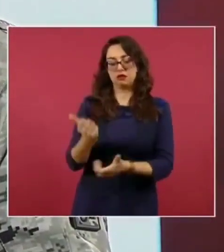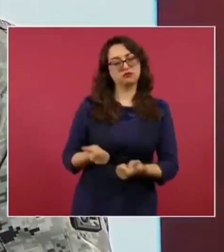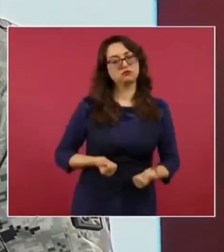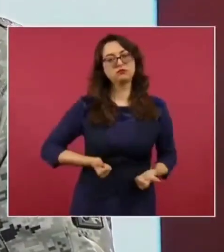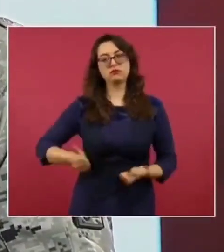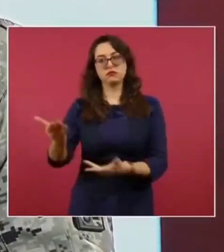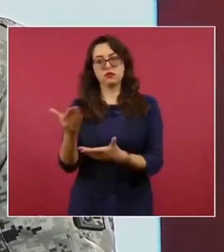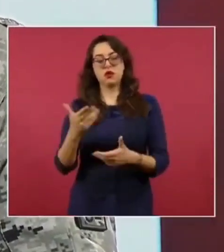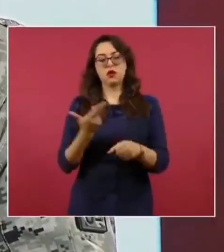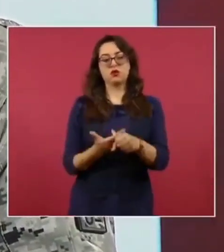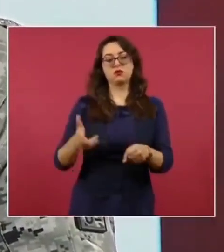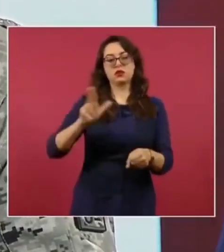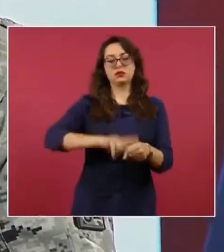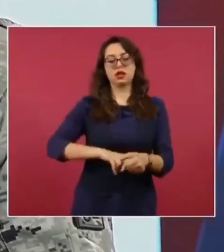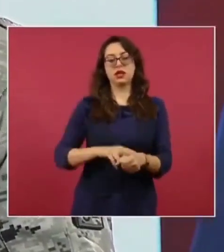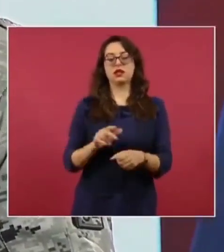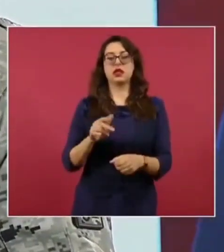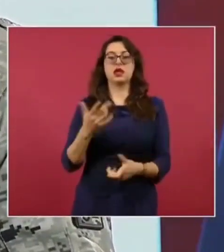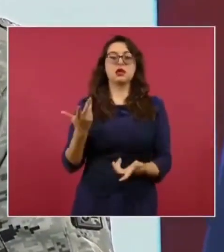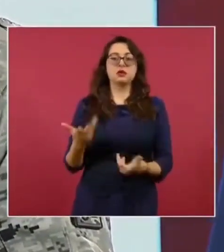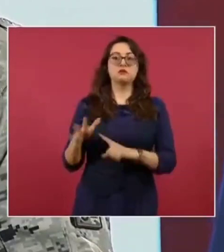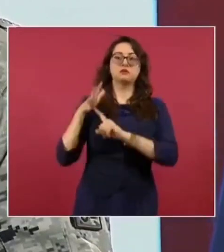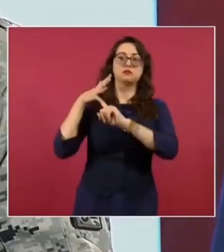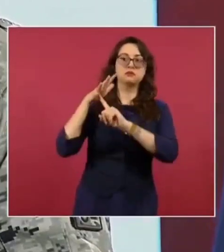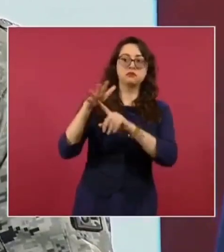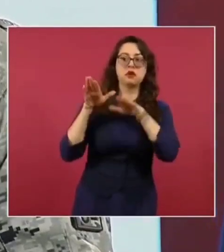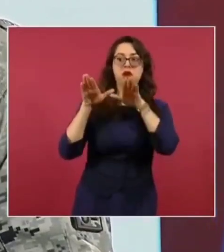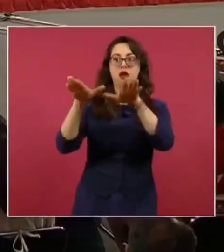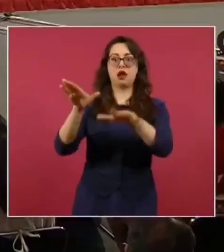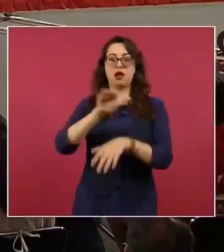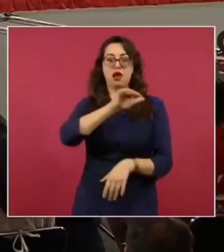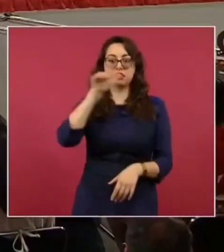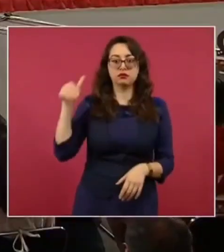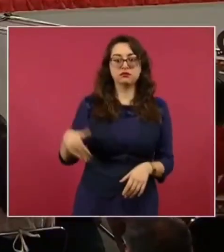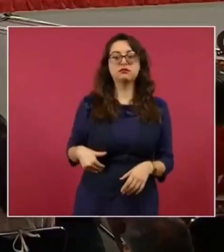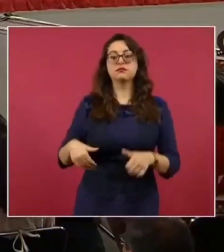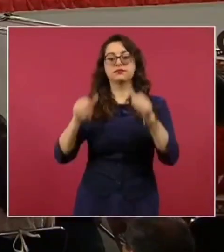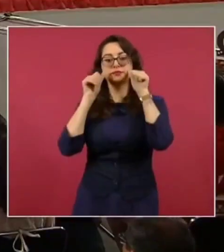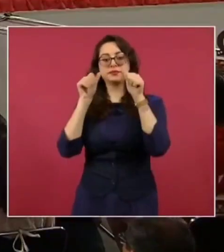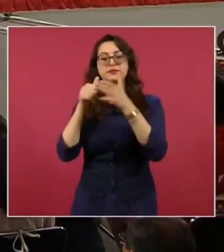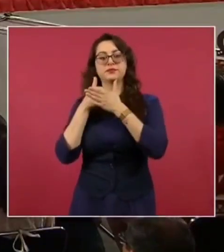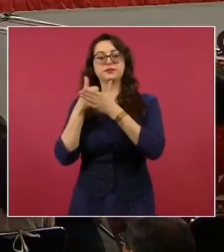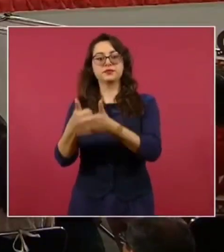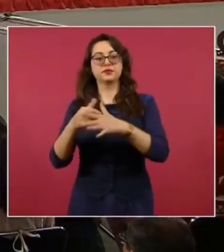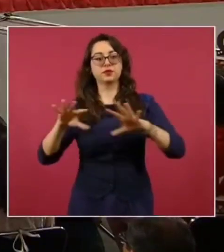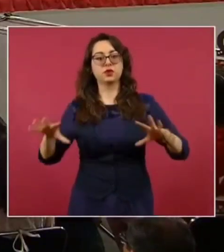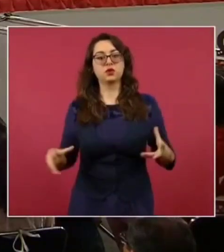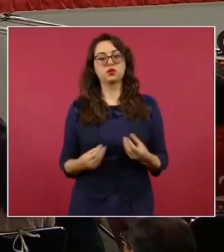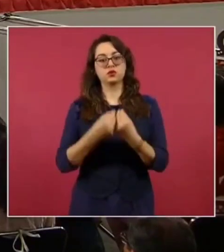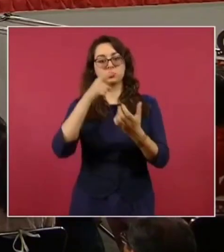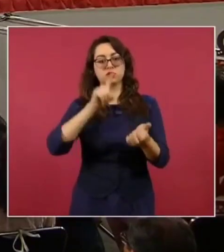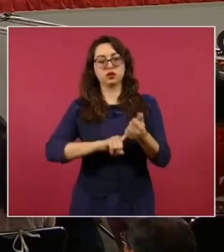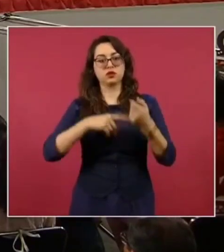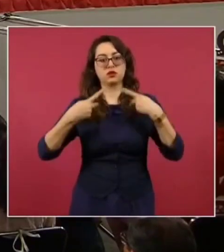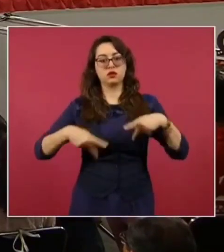aéreos todo esto con la principal participación de un total de tres mil quince elementos